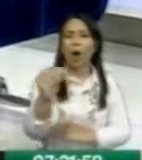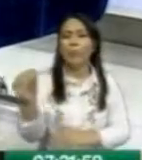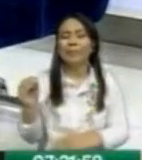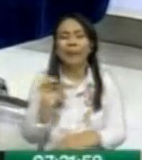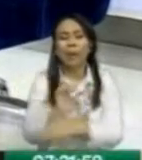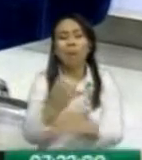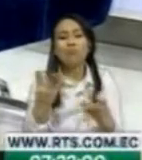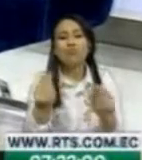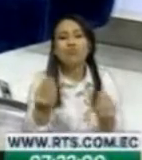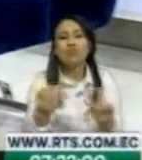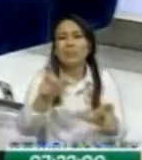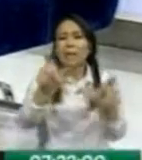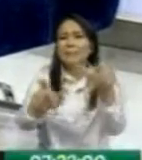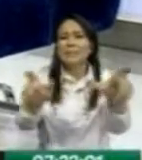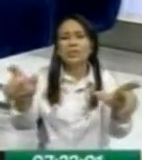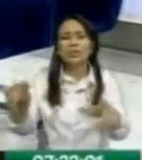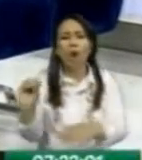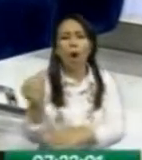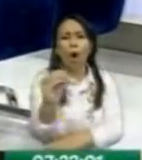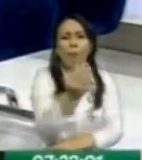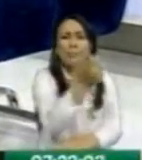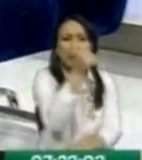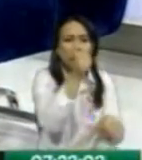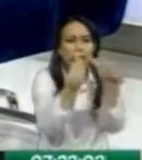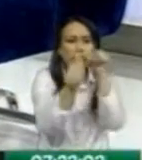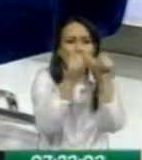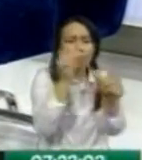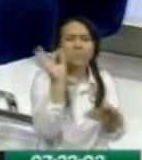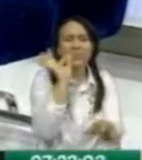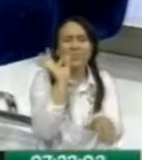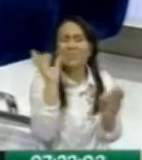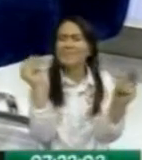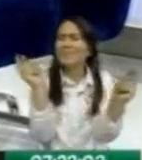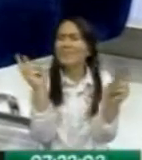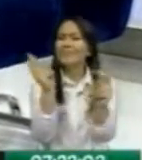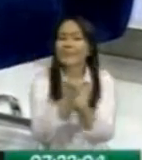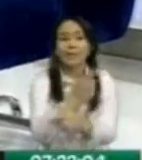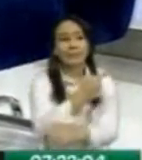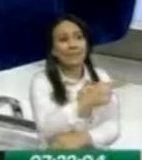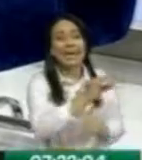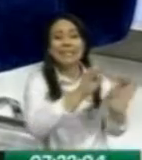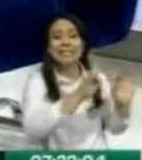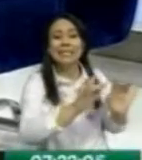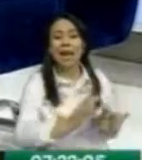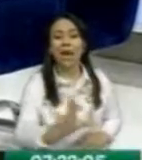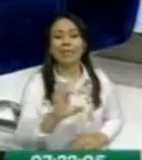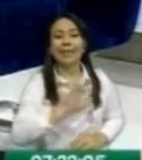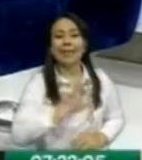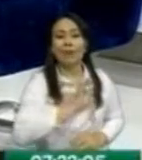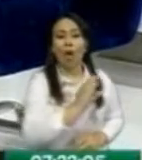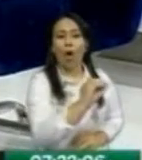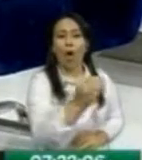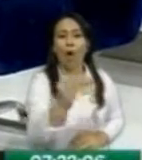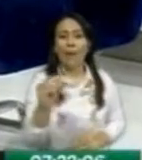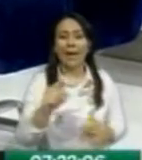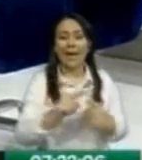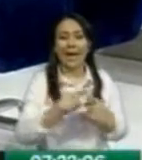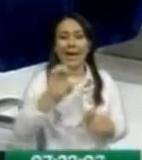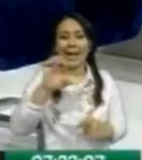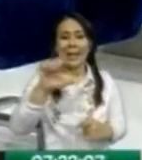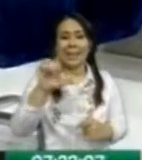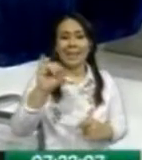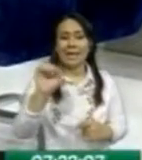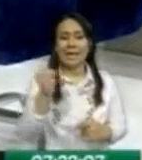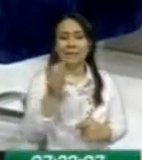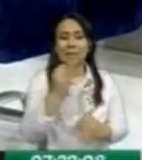alta incidencia del consumo de drogas. Como secretario técnico de Juventudes, don Elías Tenorio está presente esta